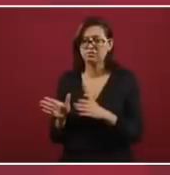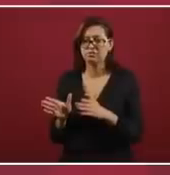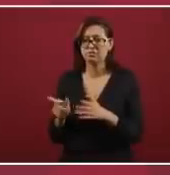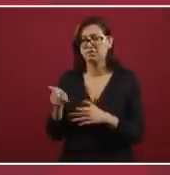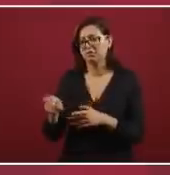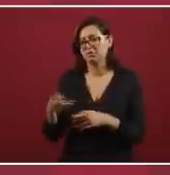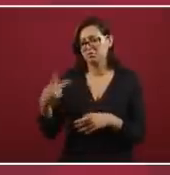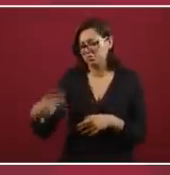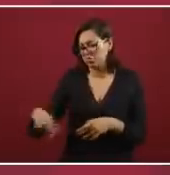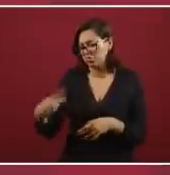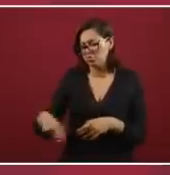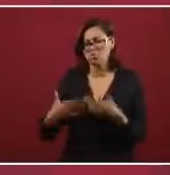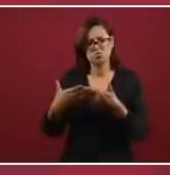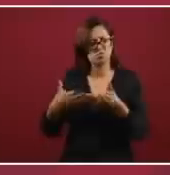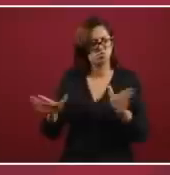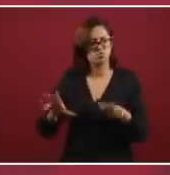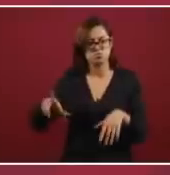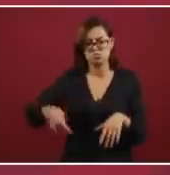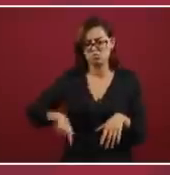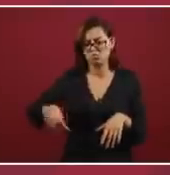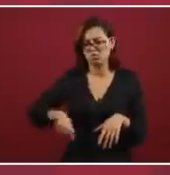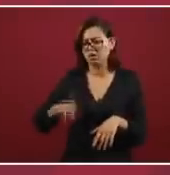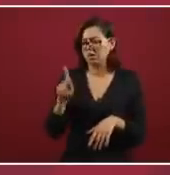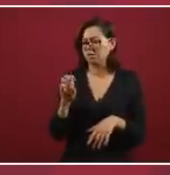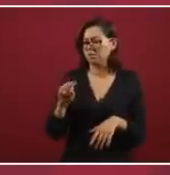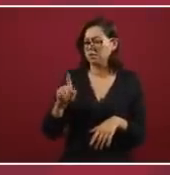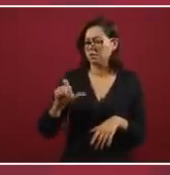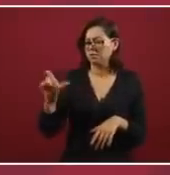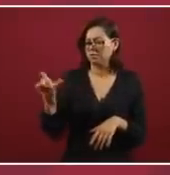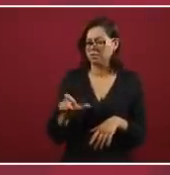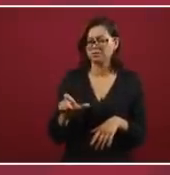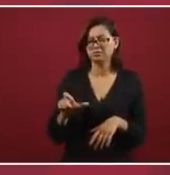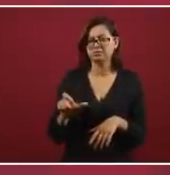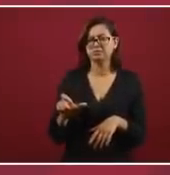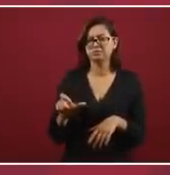del sector público, con Pemex,